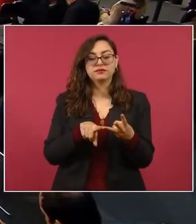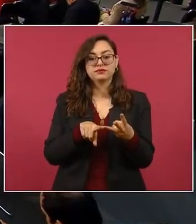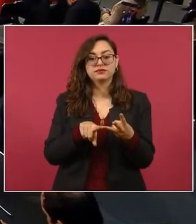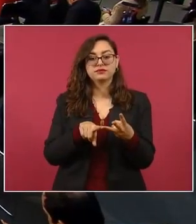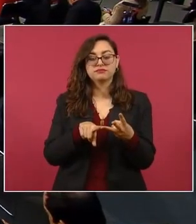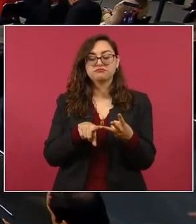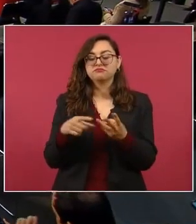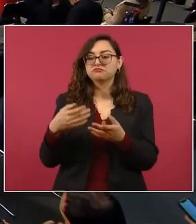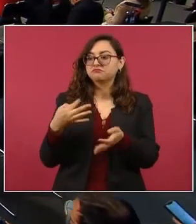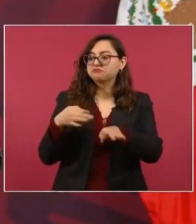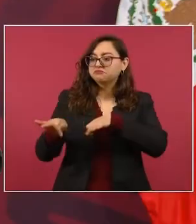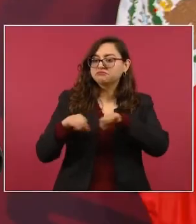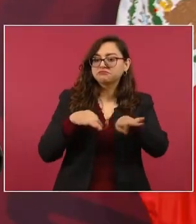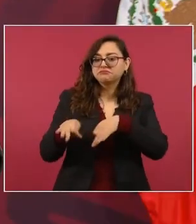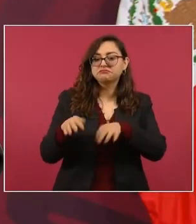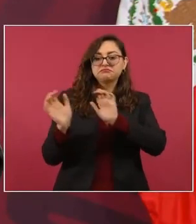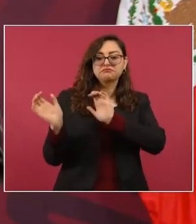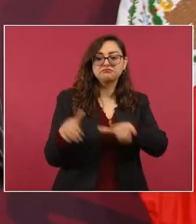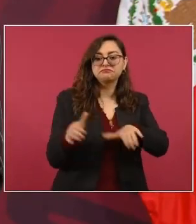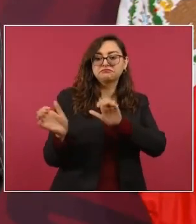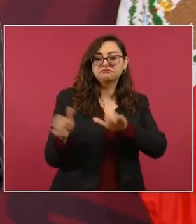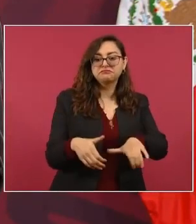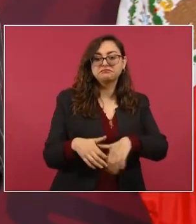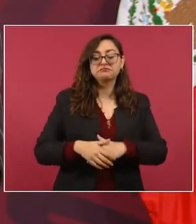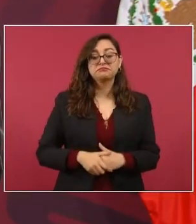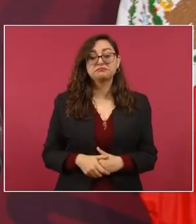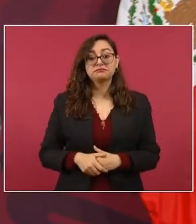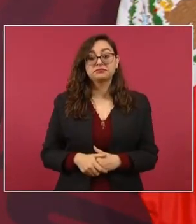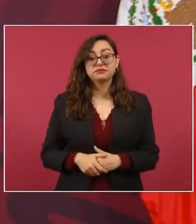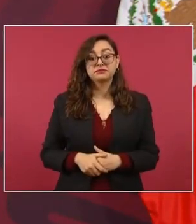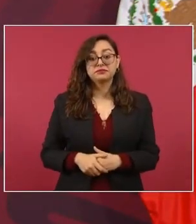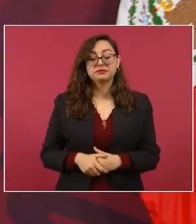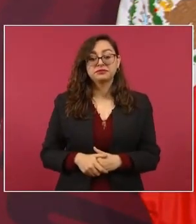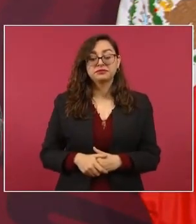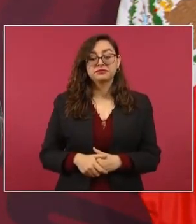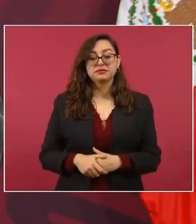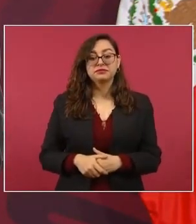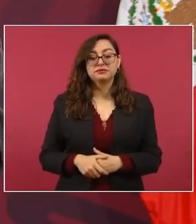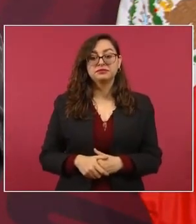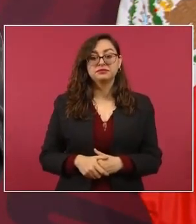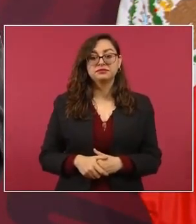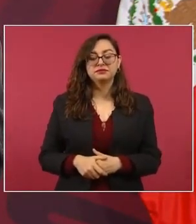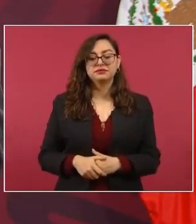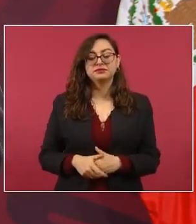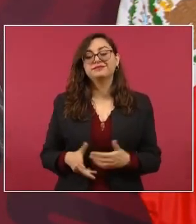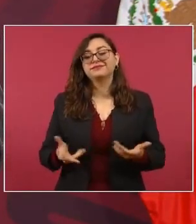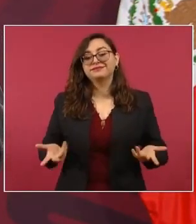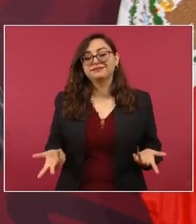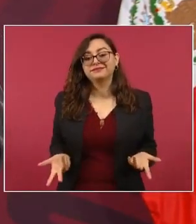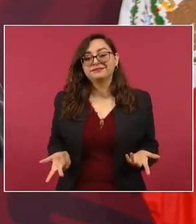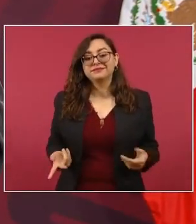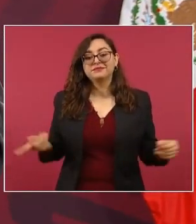en empleos del IMSS. Ahí se nos cayó porque se da un fenómeno